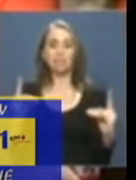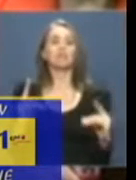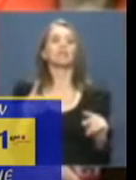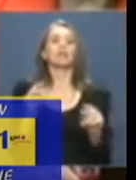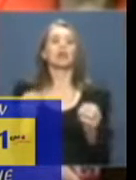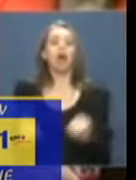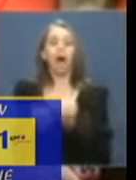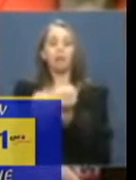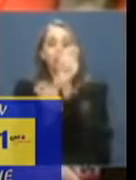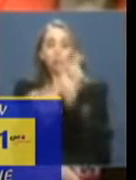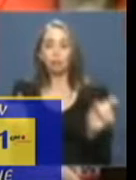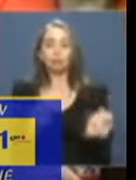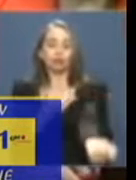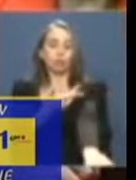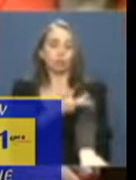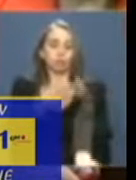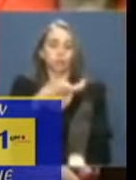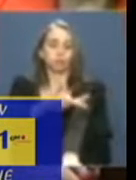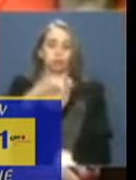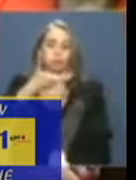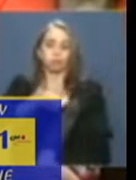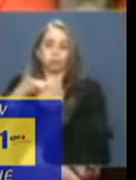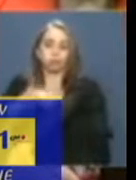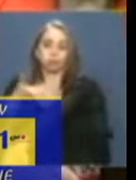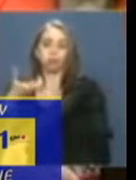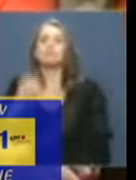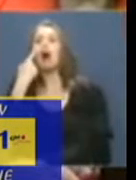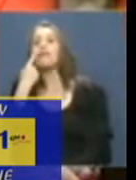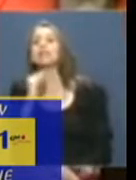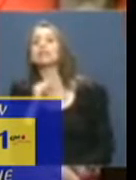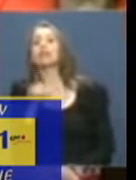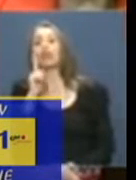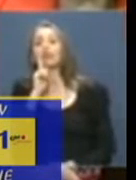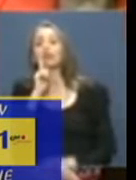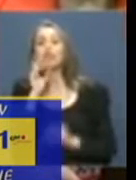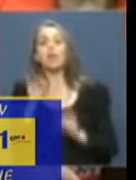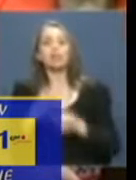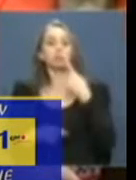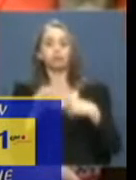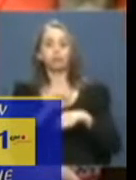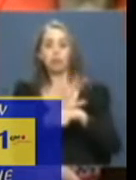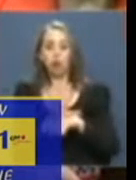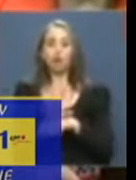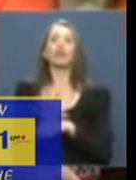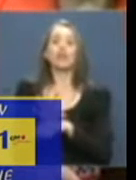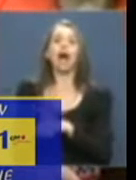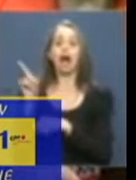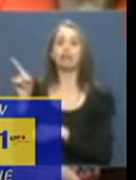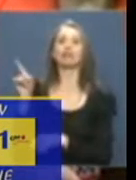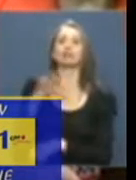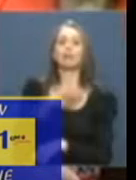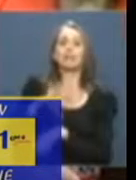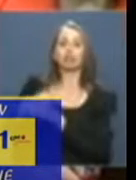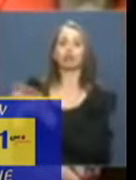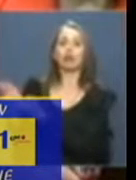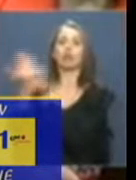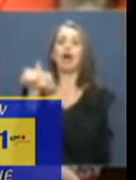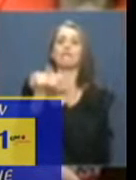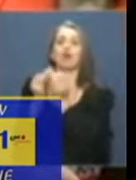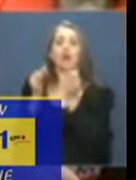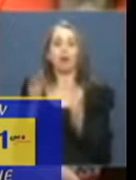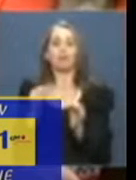masivo de manera que tengamos la certeza de estos datos que se están entregando por parte de la autoridad sanitaria a nivel